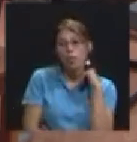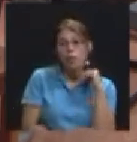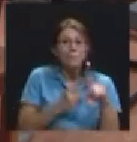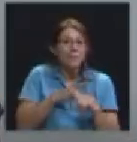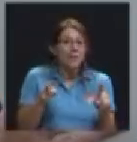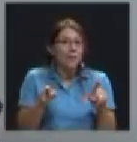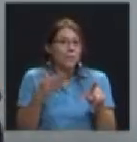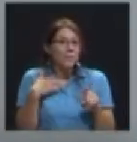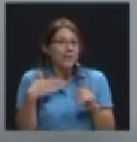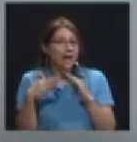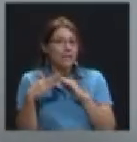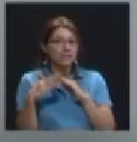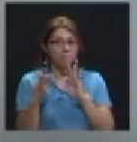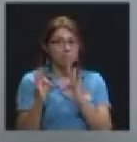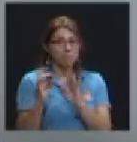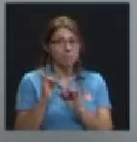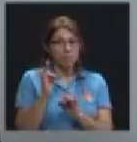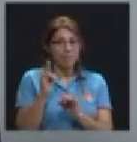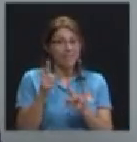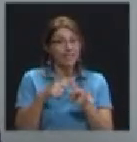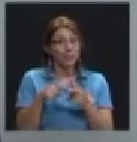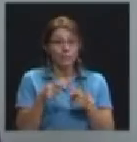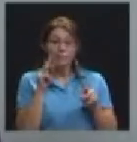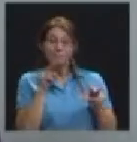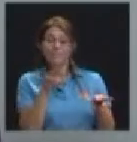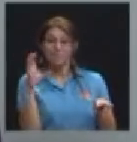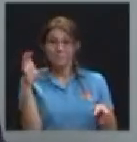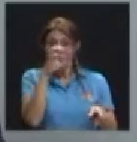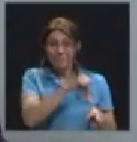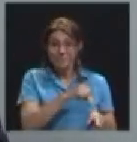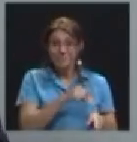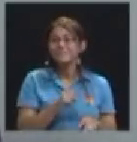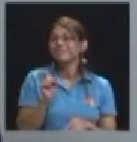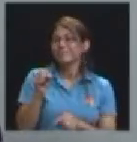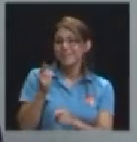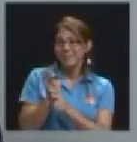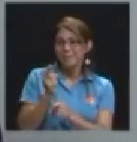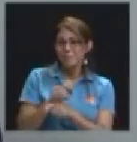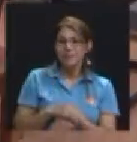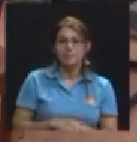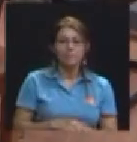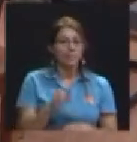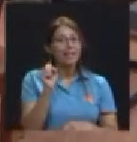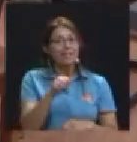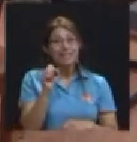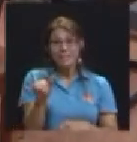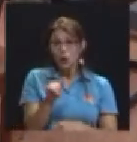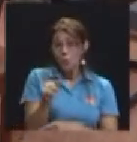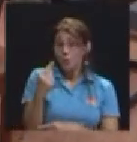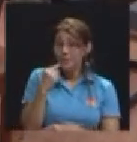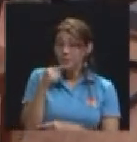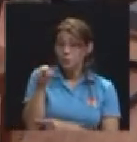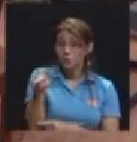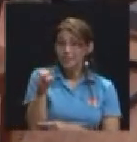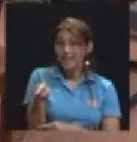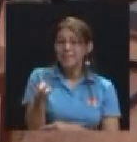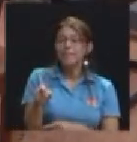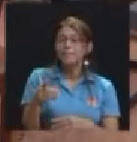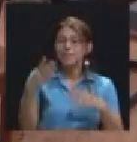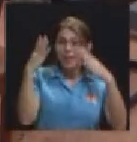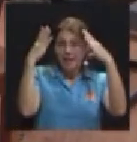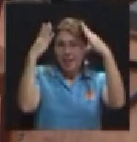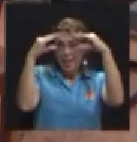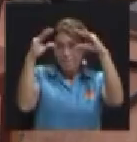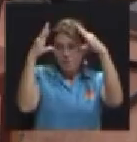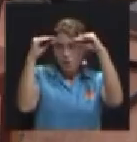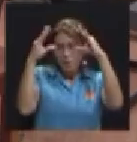bueno, no pasa ese cuento, ¿no? Exactamente. Sí, al final la información, como usted lo dice, lo